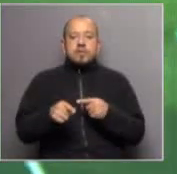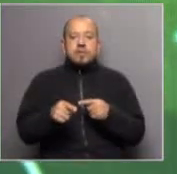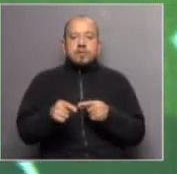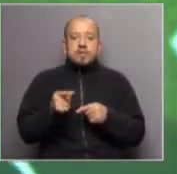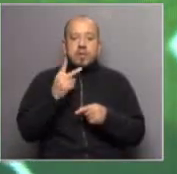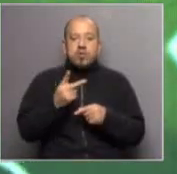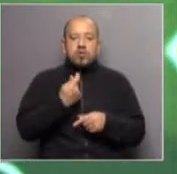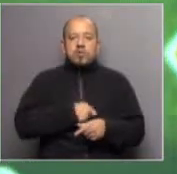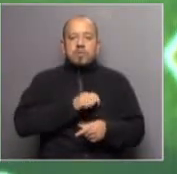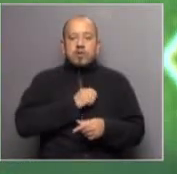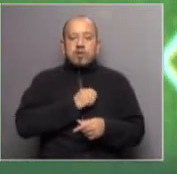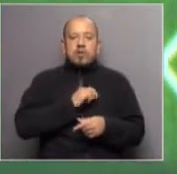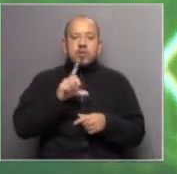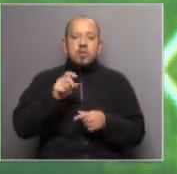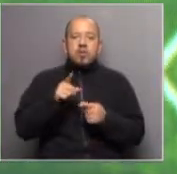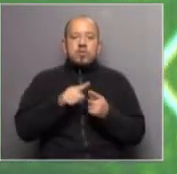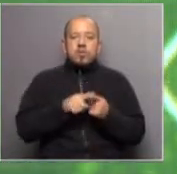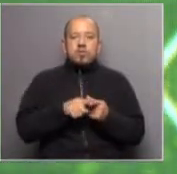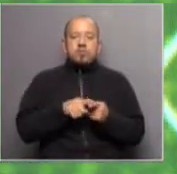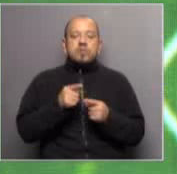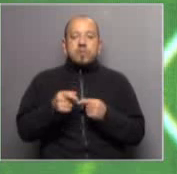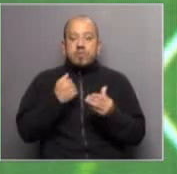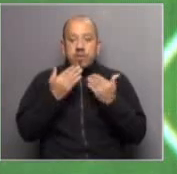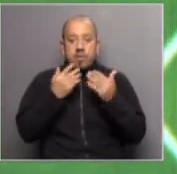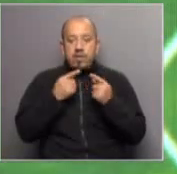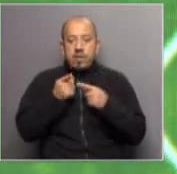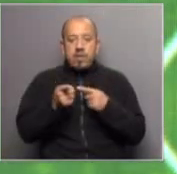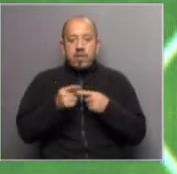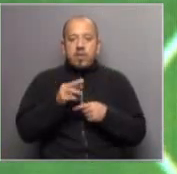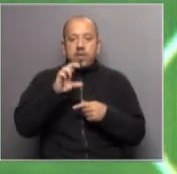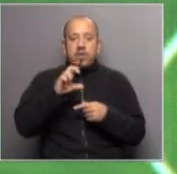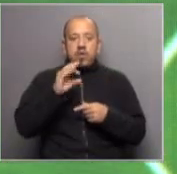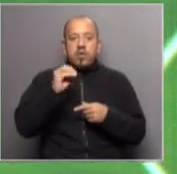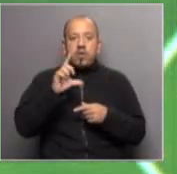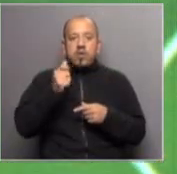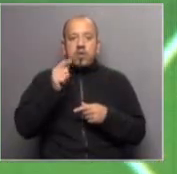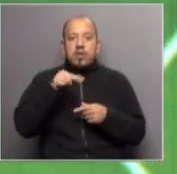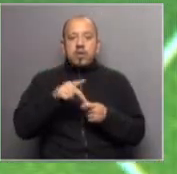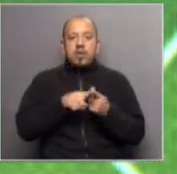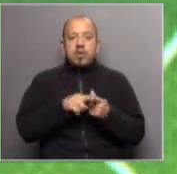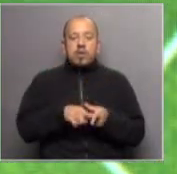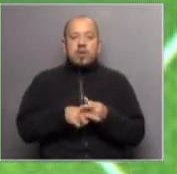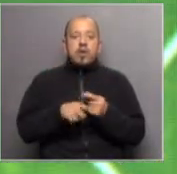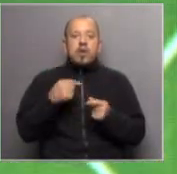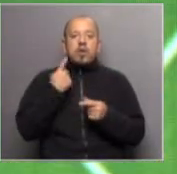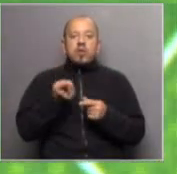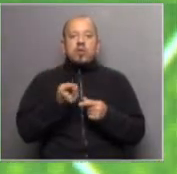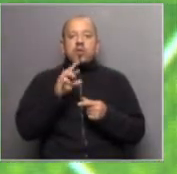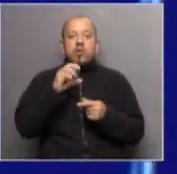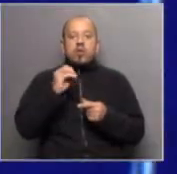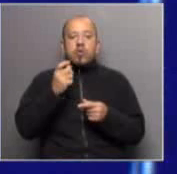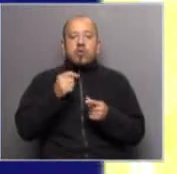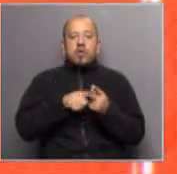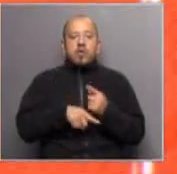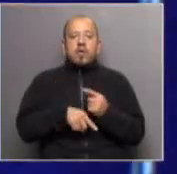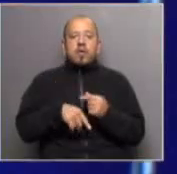dos españolas, por supuesto. Tempo fue a conversar ¿con quién? Con Eduardo Roland, que es uno de los autores, el otro es Pablo Roca, del libro